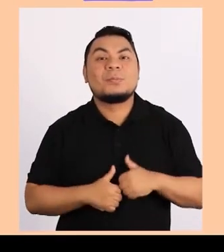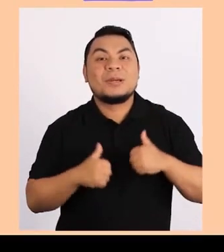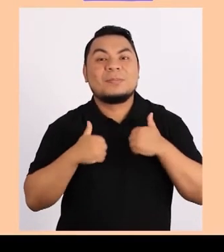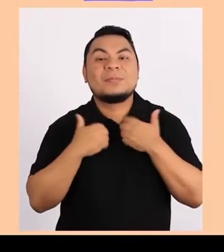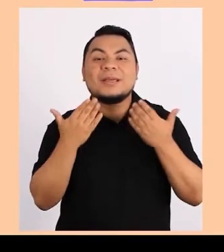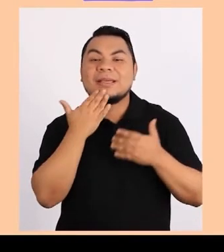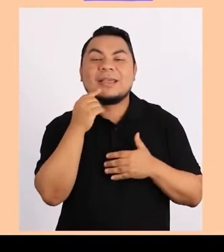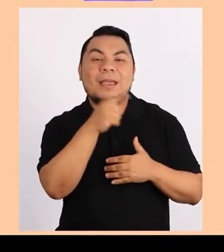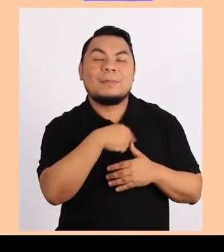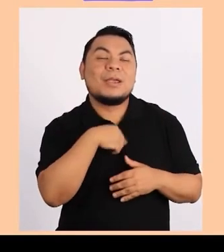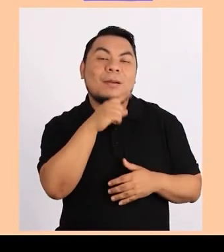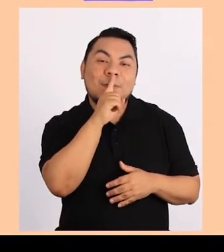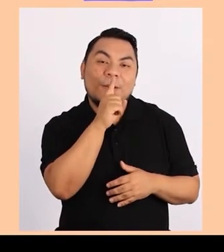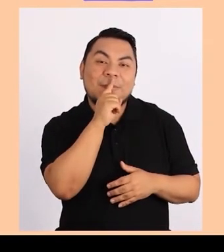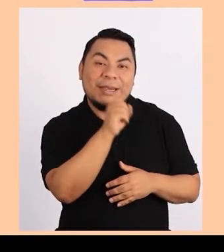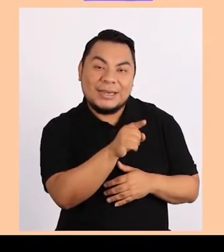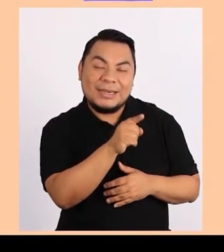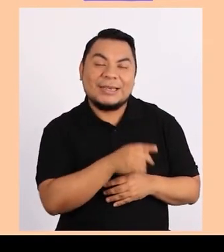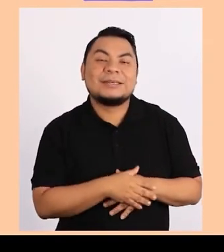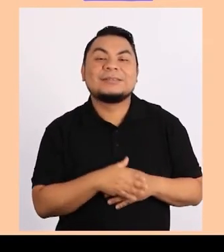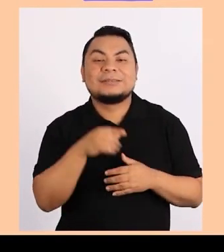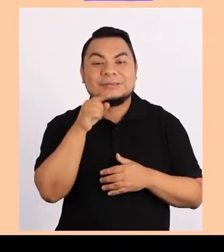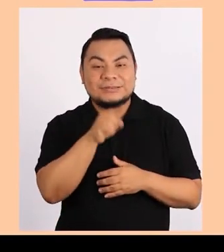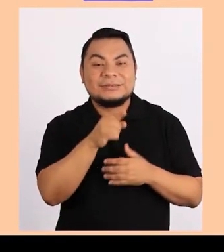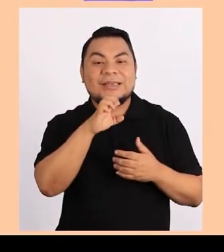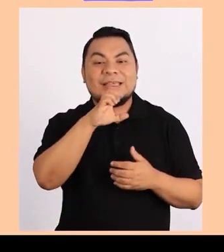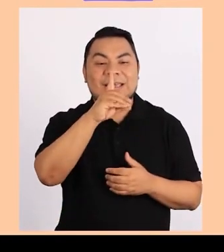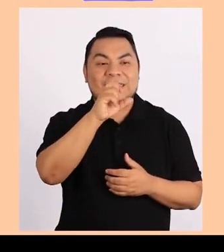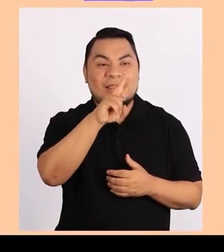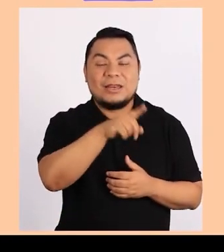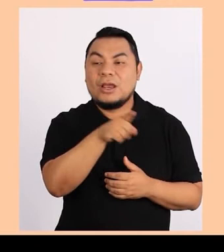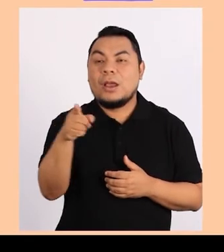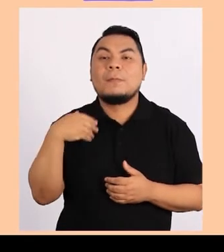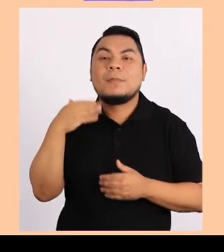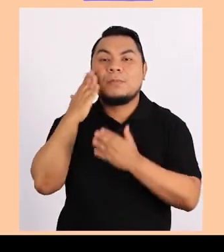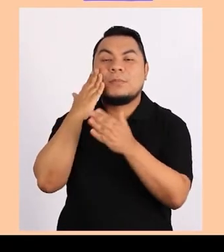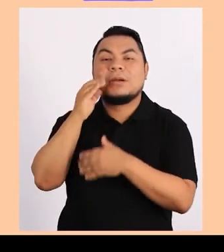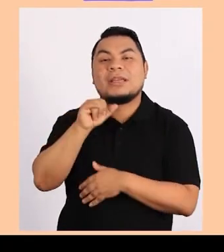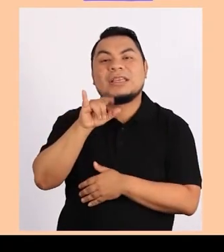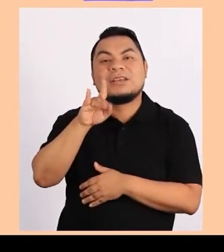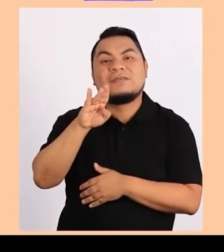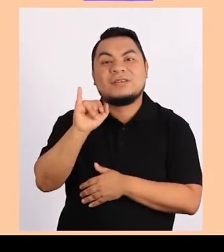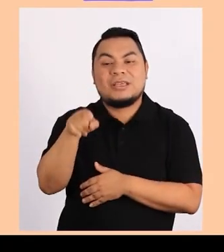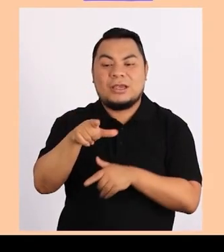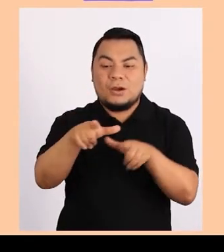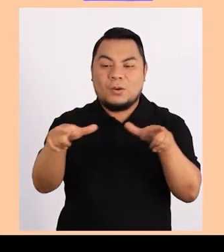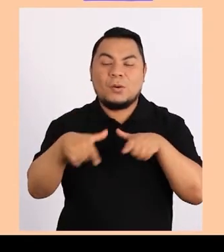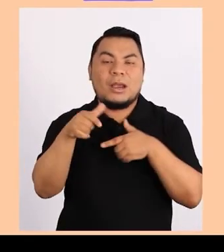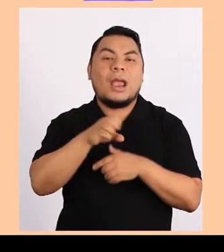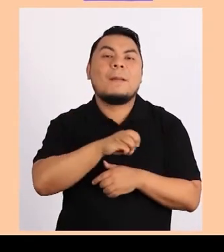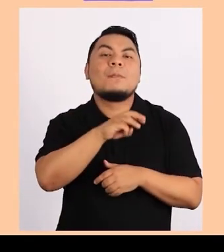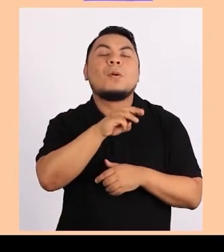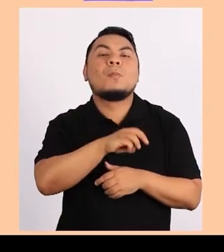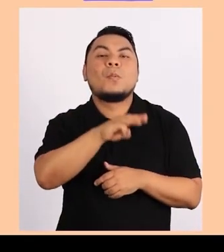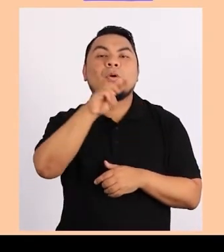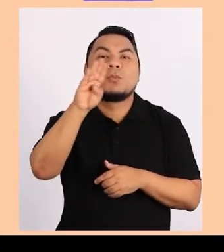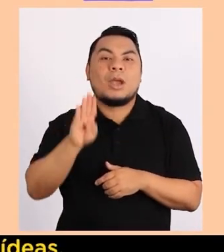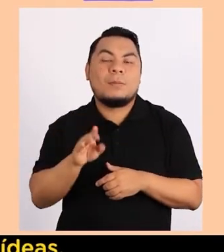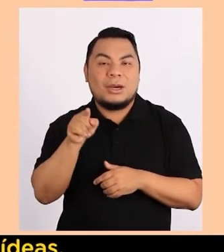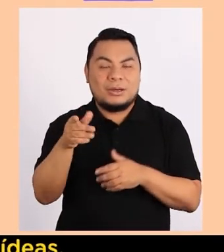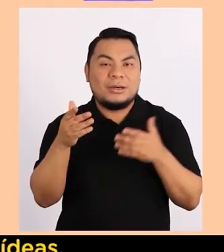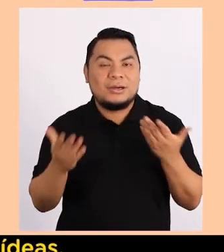2 años y 2 meses. Vivo con mi papá, Hilder, y mi mamá Ivy en